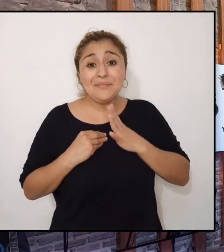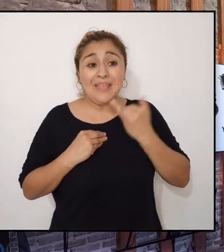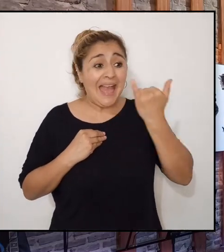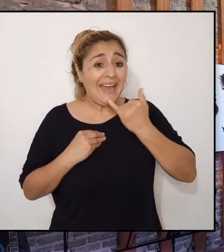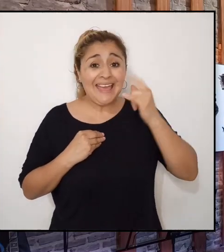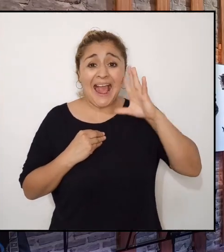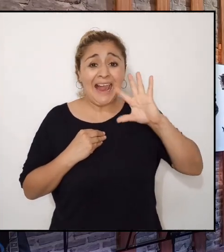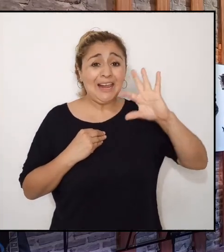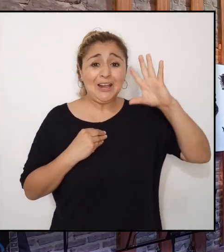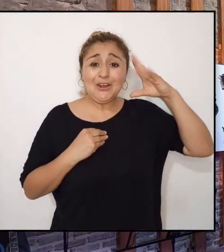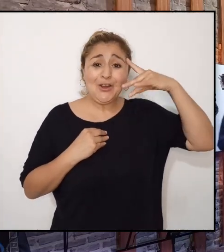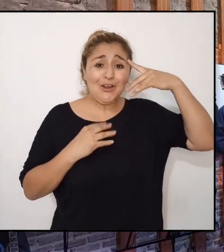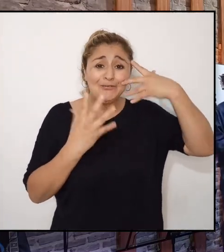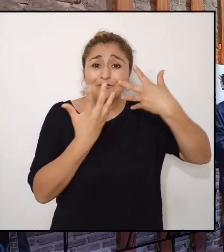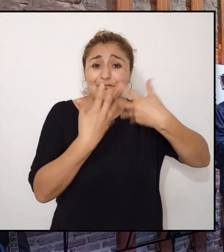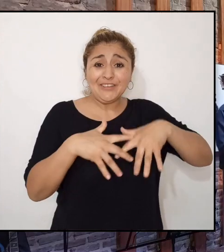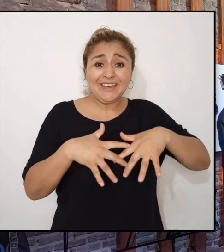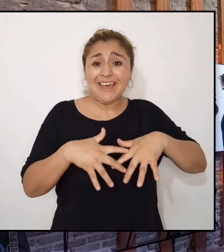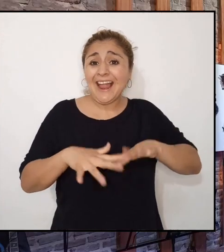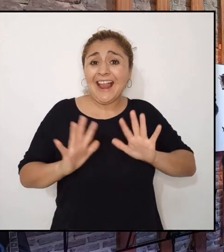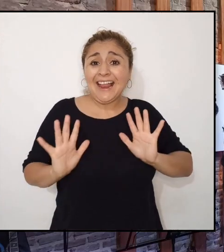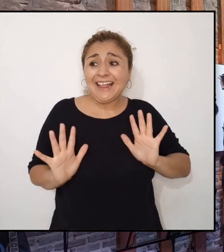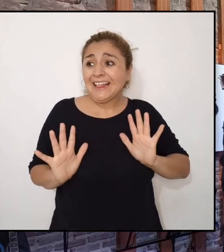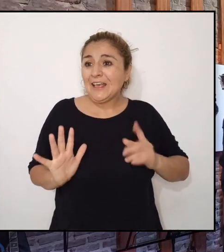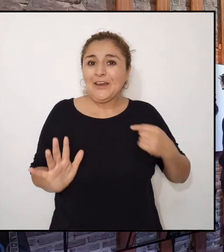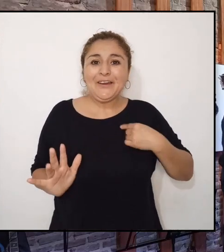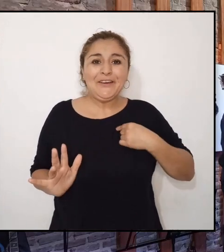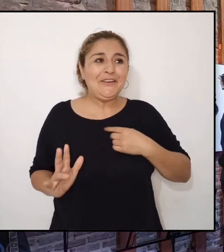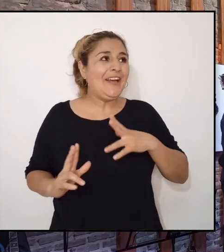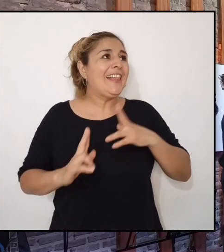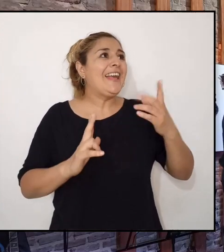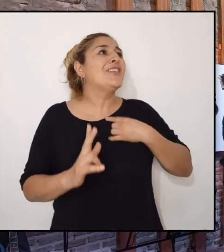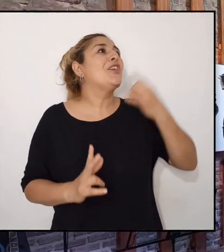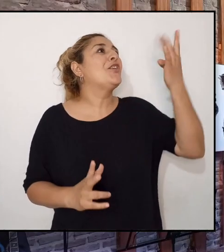sucede. Lo primero es: Señor, ¿y ahora qué haré?